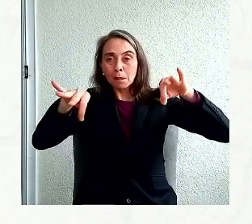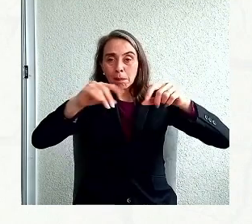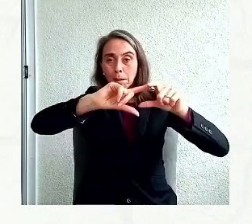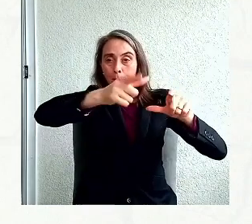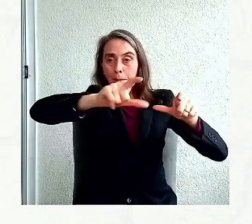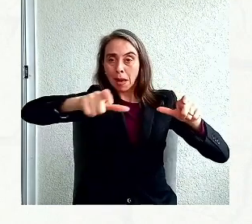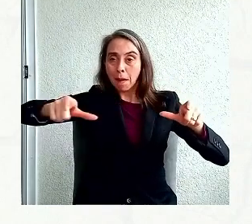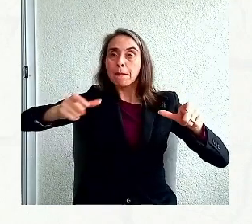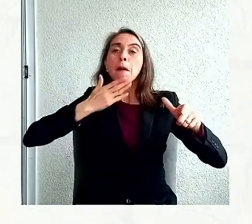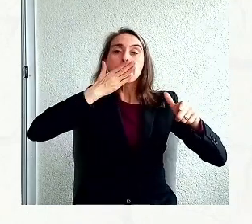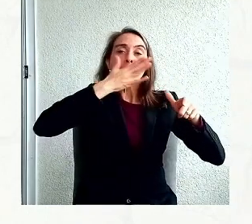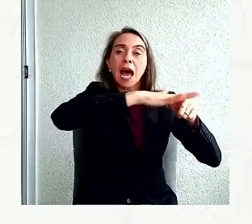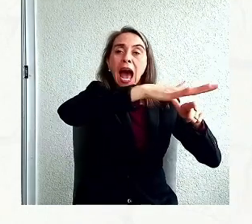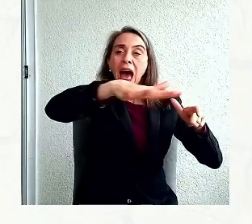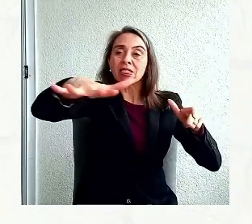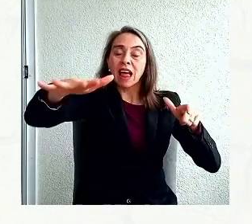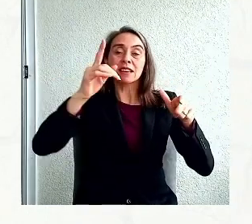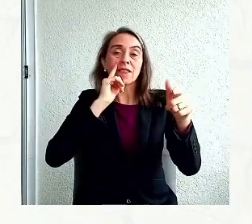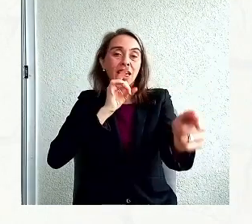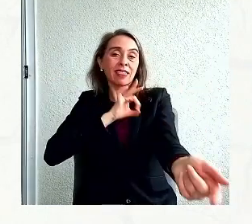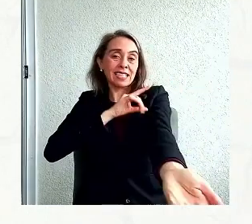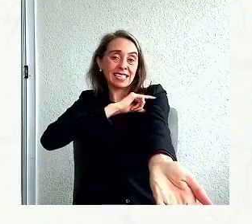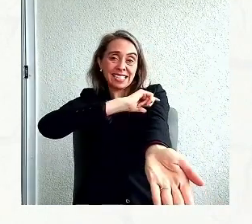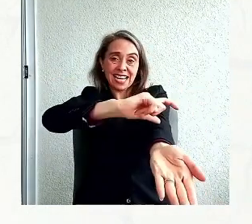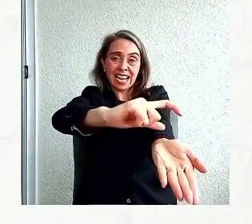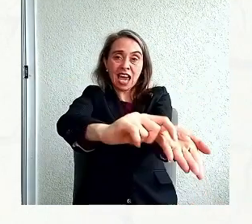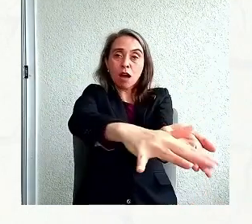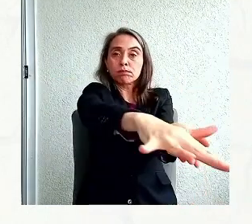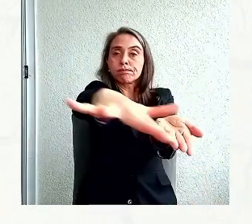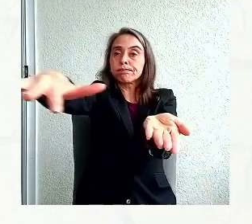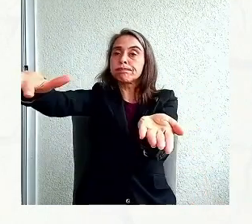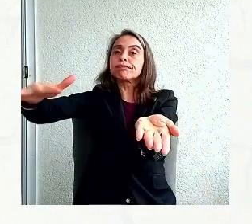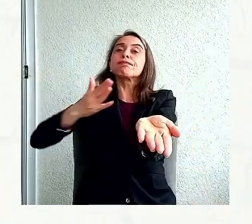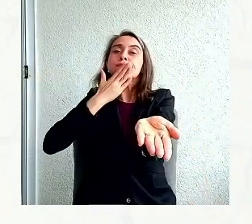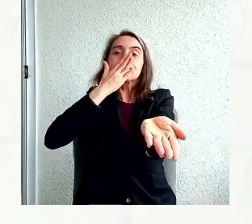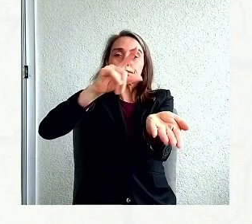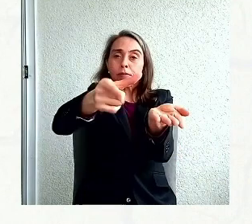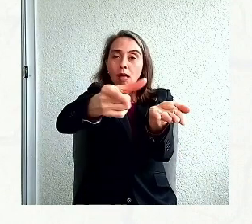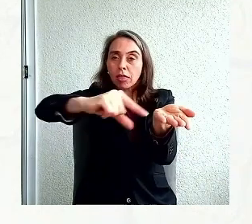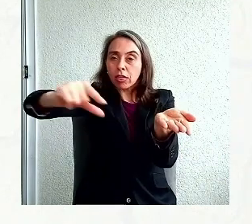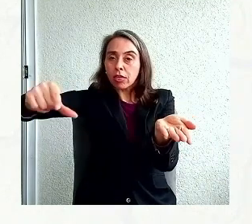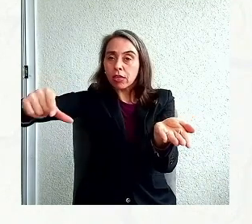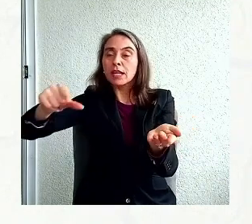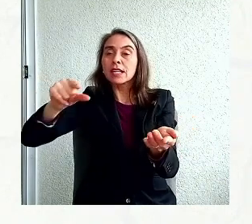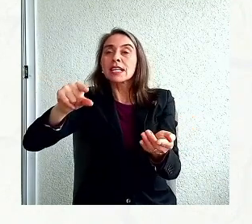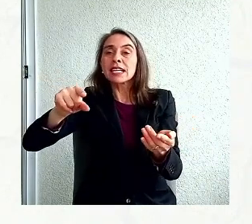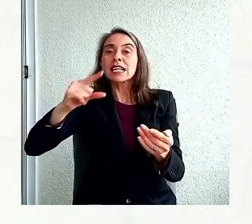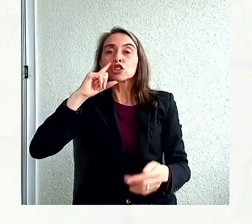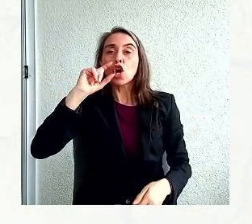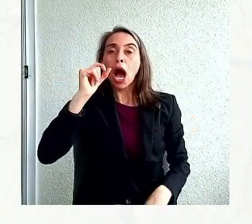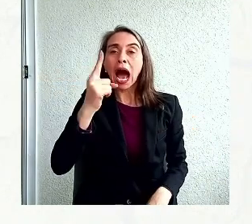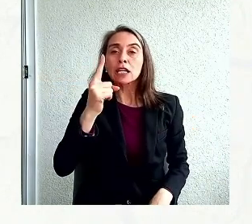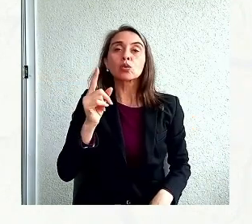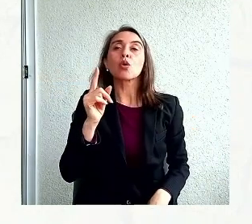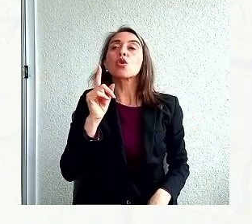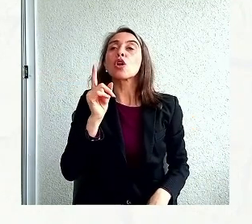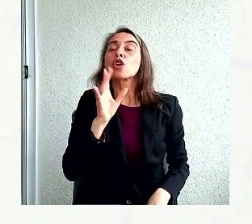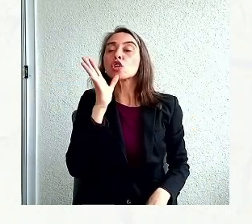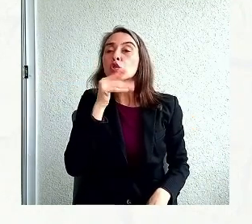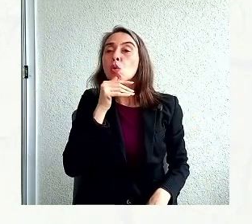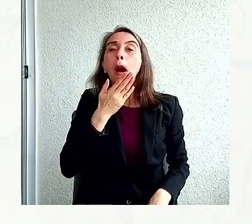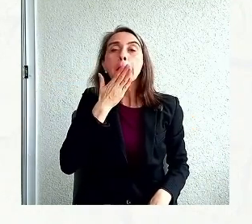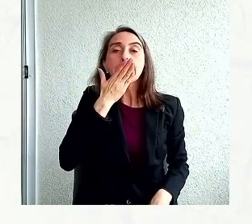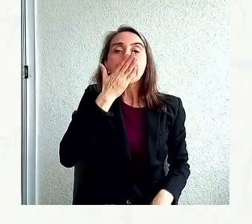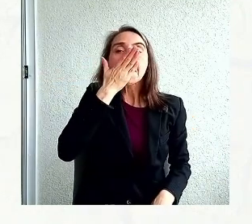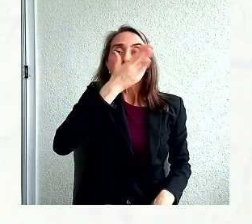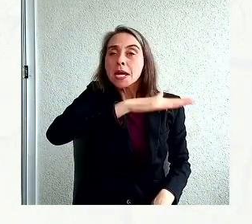muestran las áreas libres de hielo, es decir, lo que nosotros vemos aquí, por ejemplo, en esta imagen que está detrás de mí, donde se muestra,